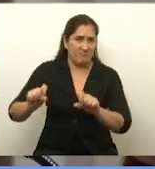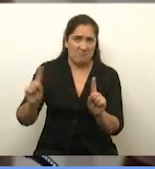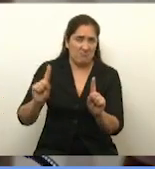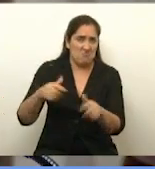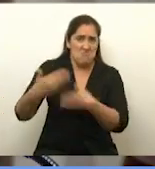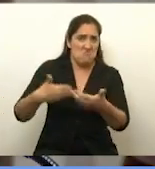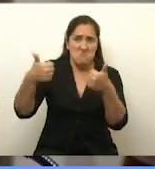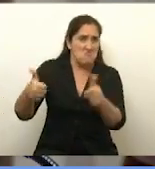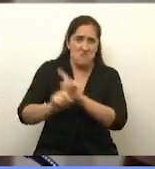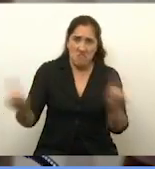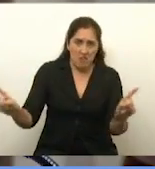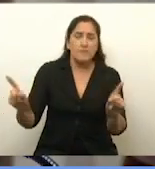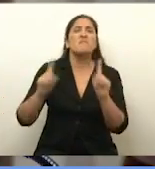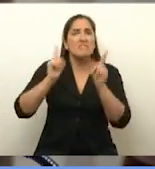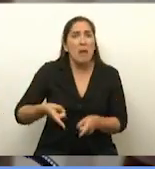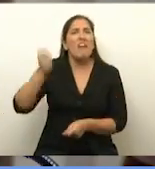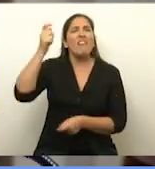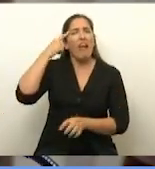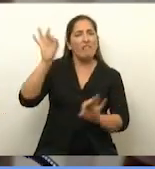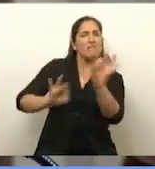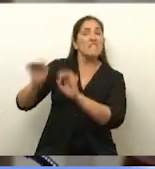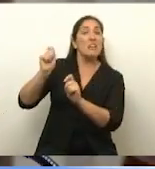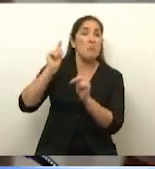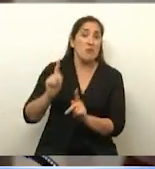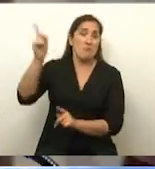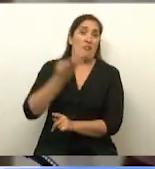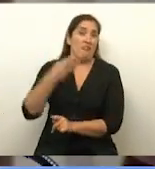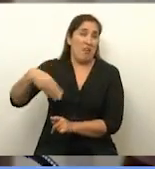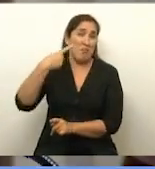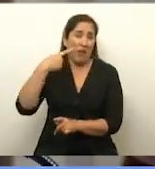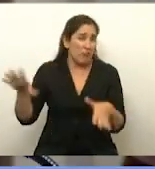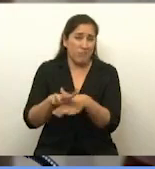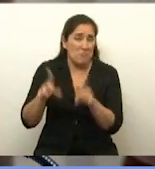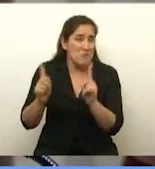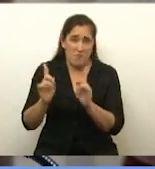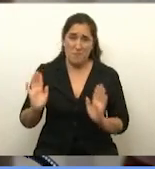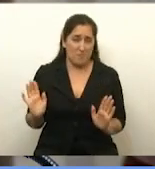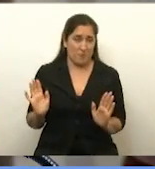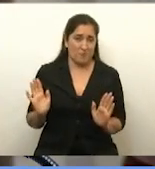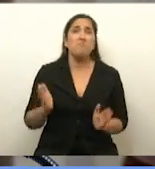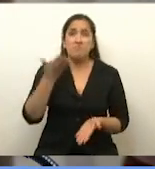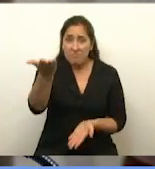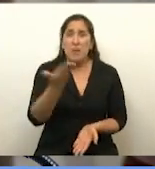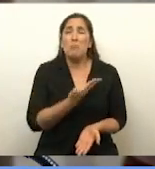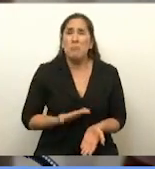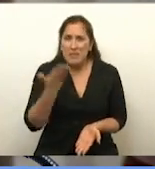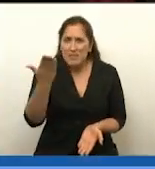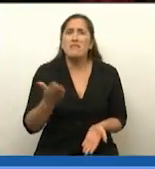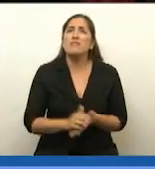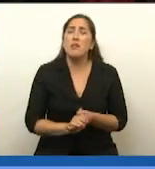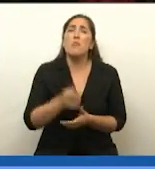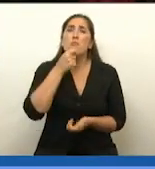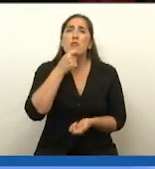bajo la planificación o la dirección del fondo monetario internacional- mire señor presidente portugal